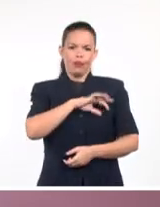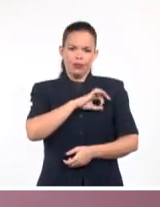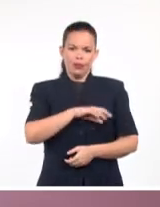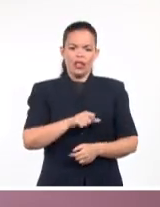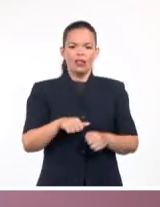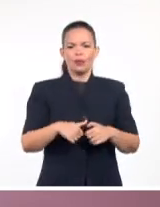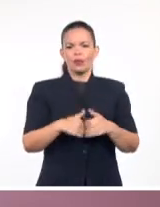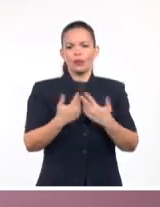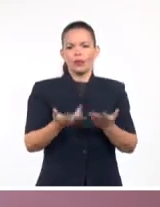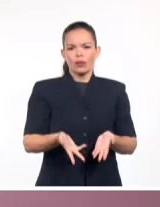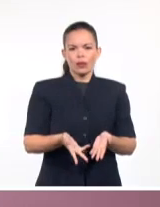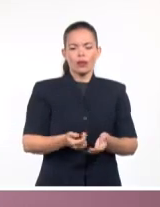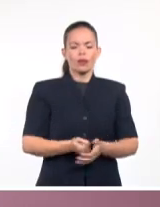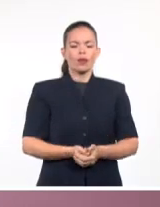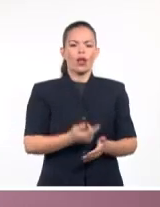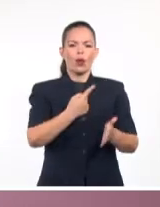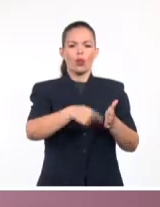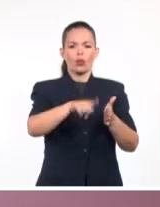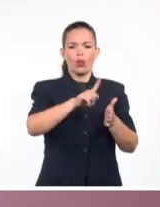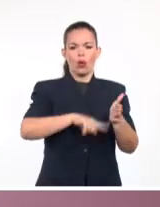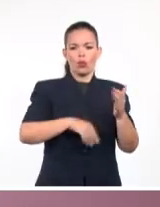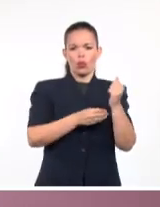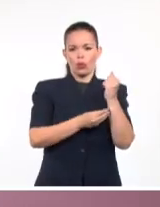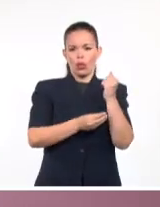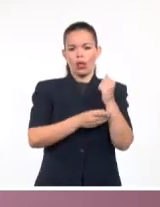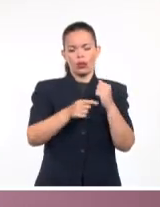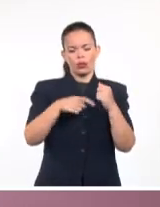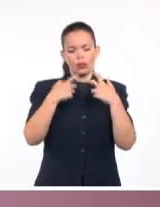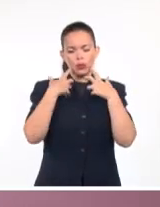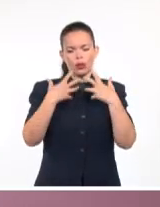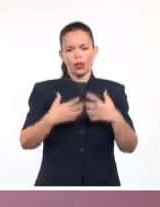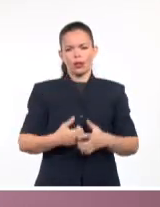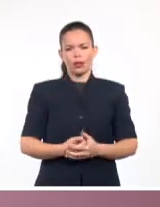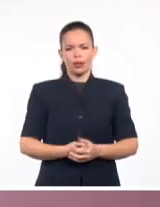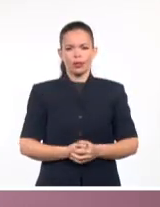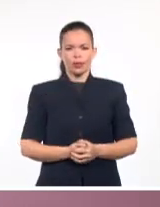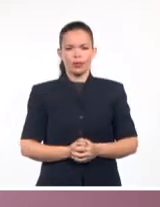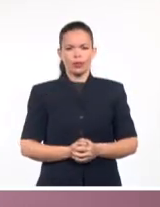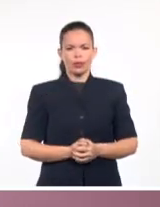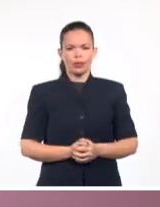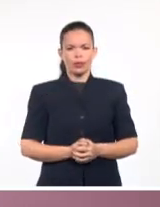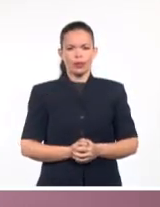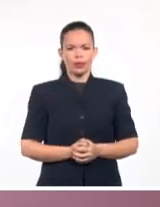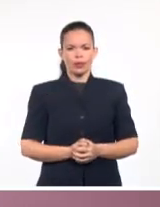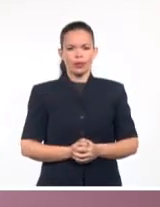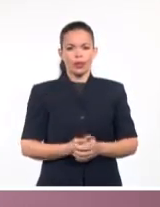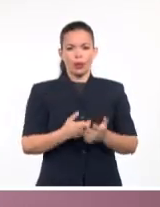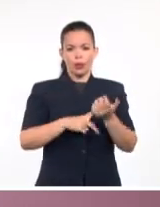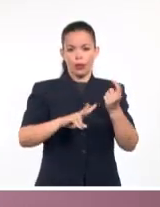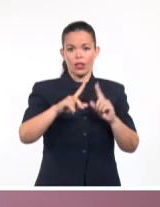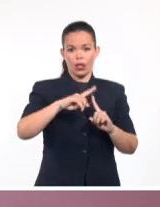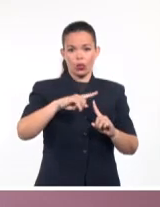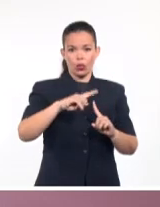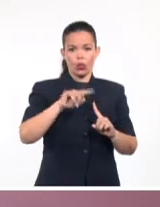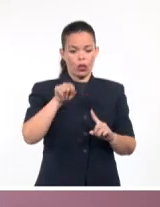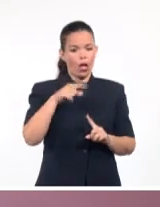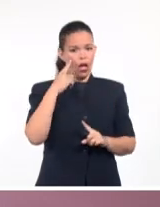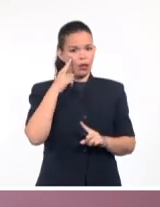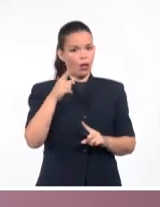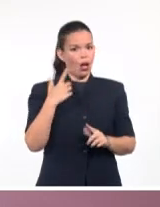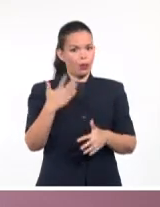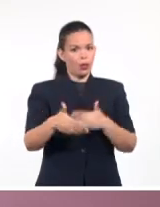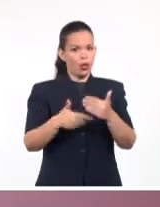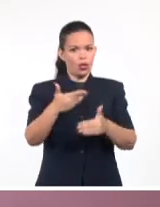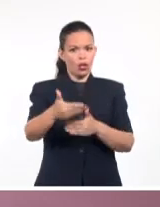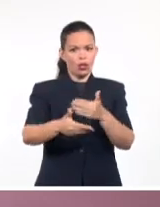una de las etapas más importantes del sistema electoral en Cuba. Así lo veíamos en la provincia de Las Tunas y a propósito de este proceso que tiene lugar